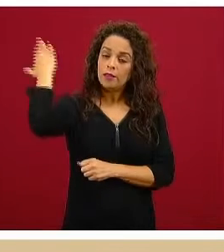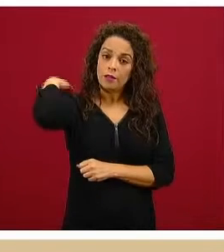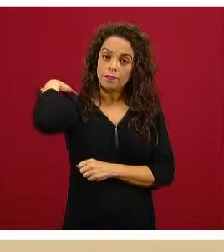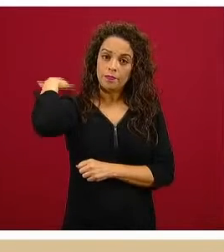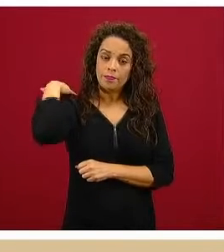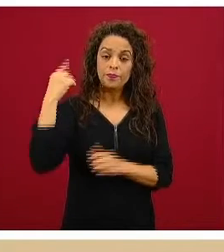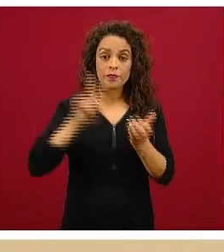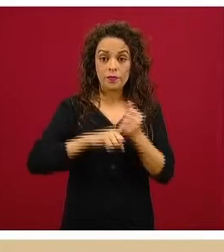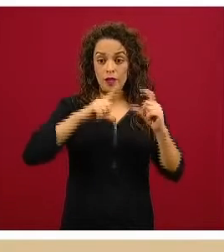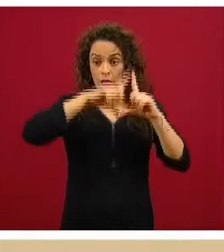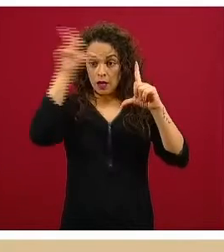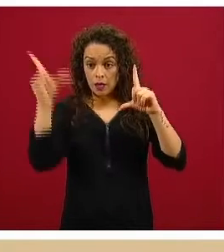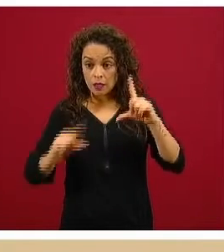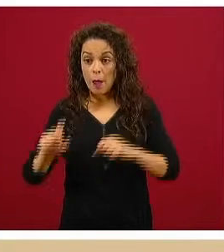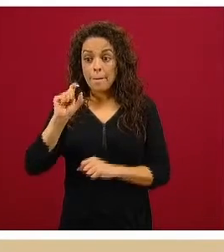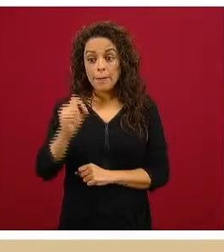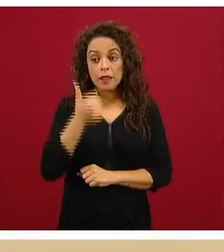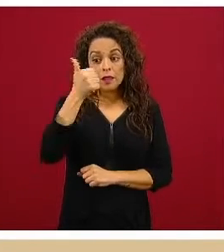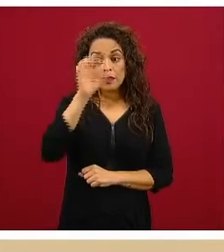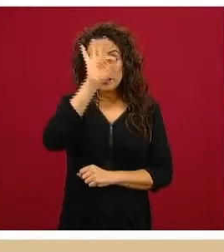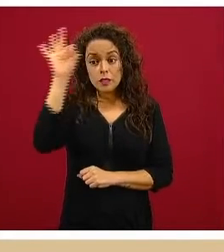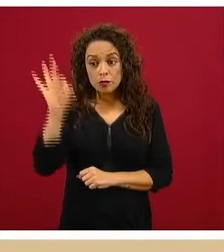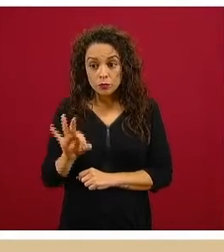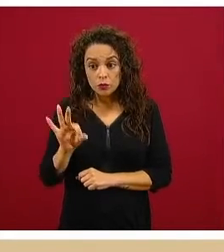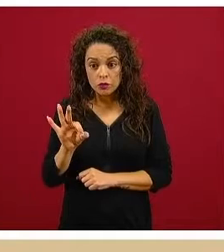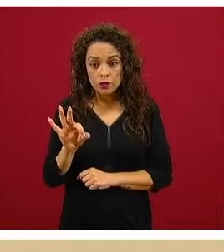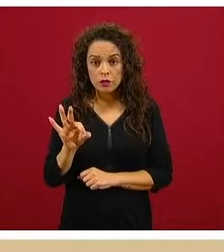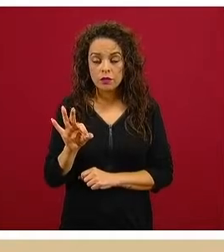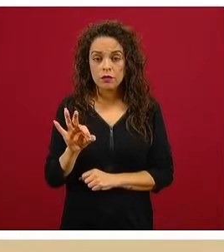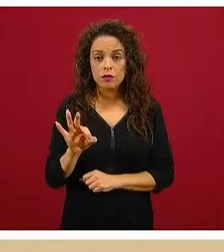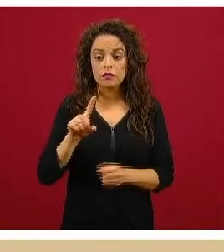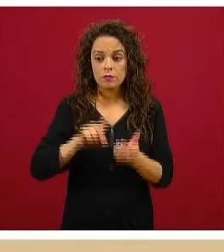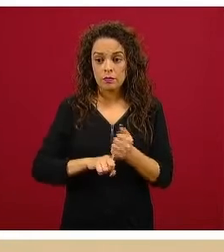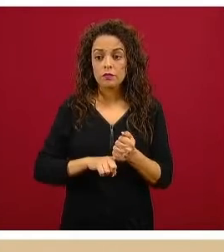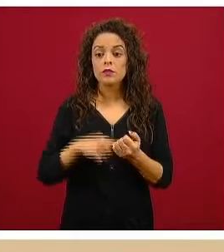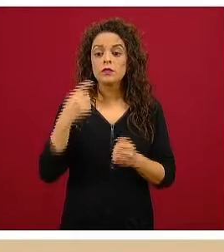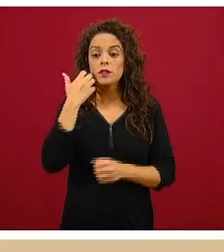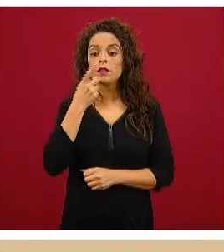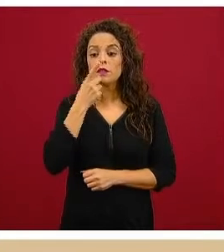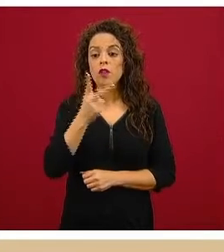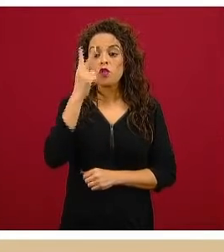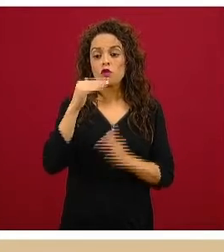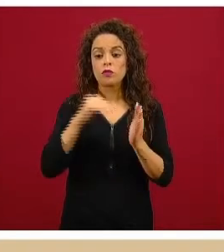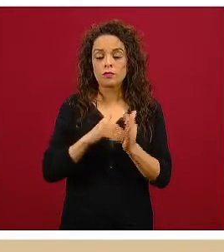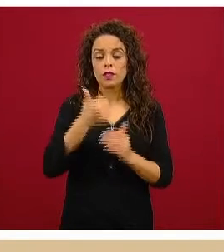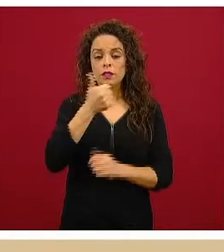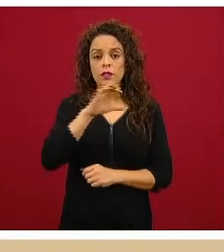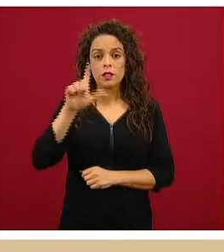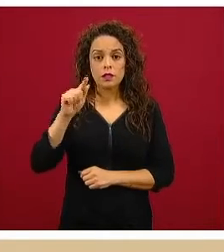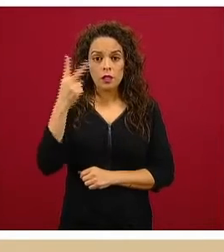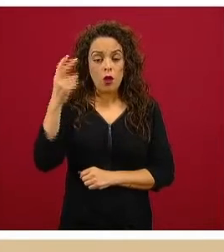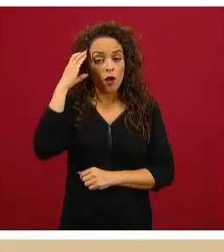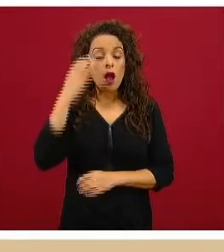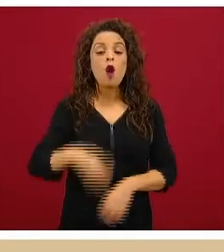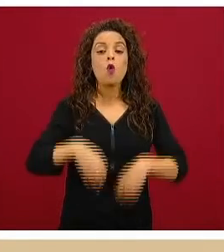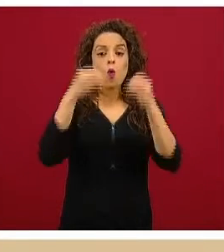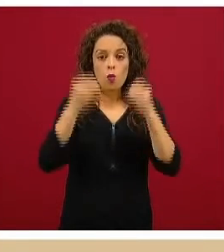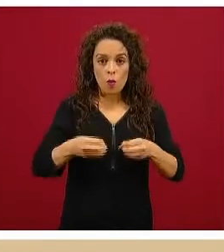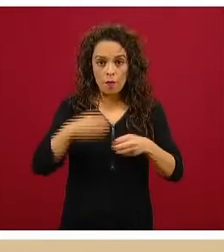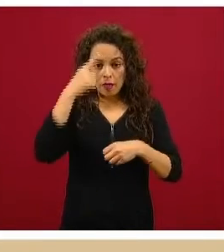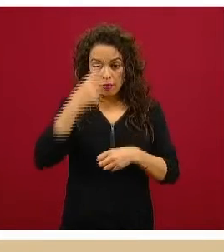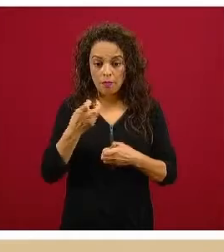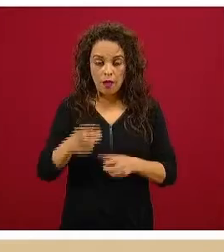La siguiente y última es la misma idea, pero en esta situación para las camas que han sido destinadas a la atención de